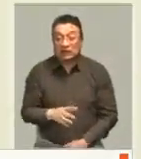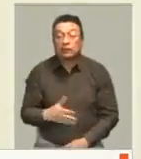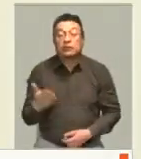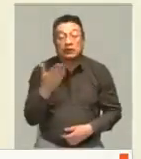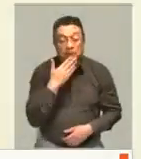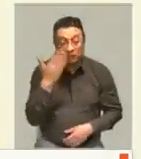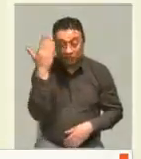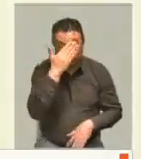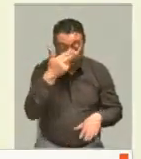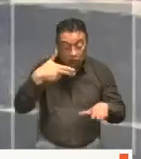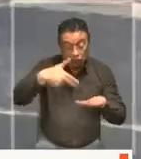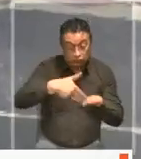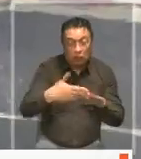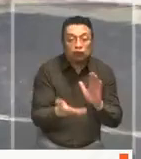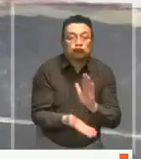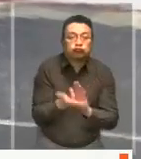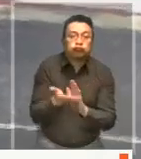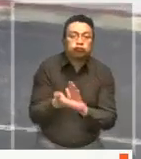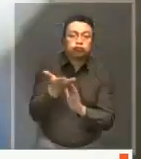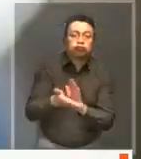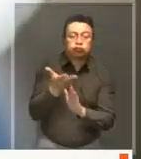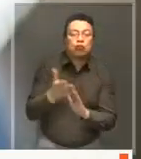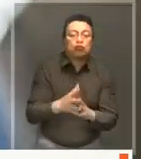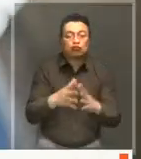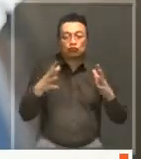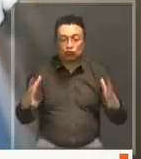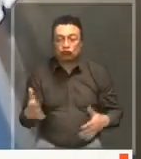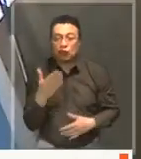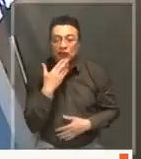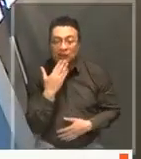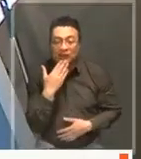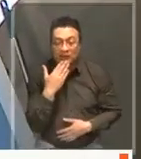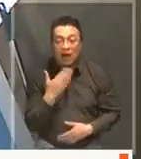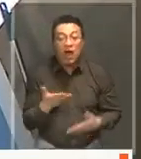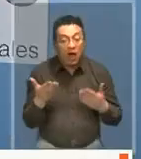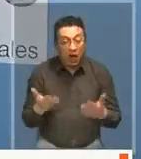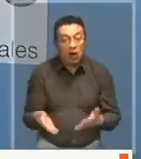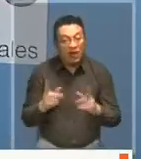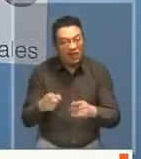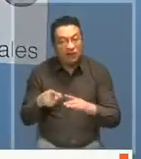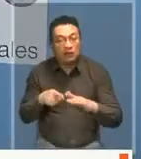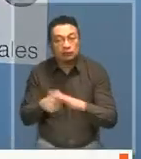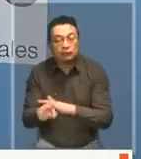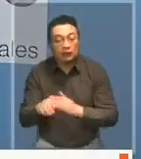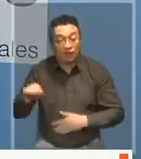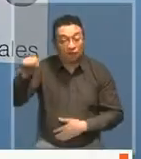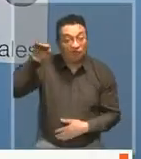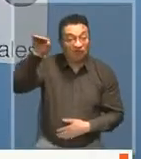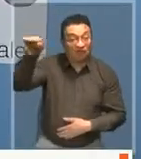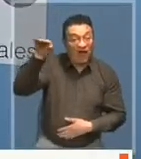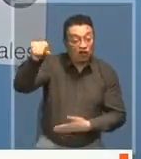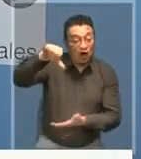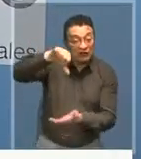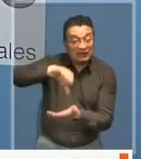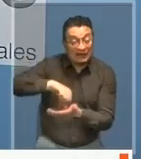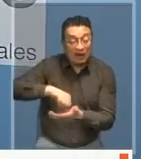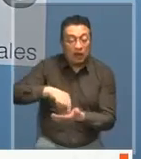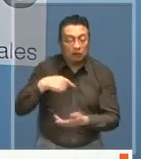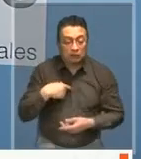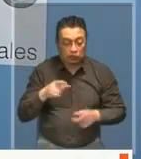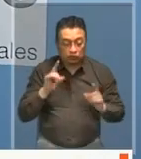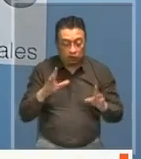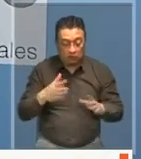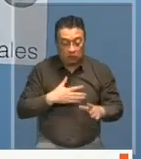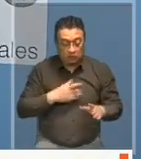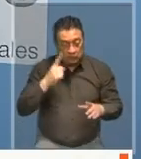petróleo ha estado subiendo significativamente es momento de intervenir y el Banco Central eh Se reserva el derecho a